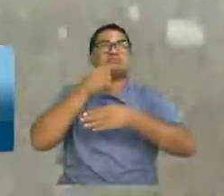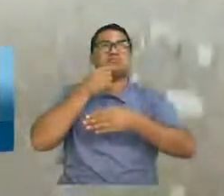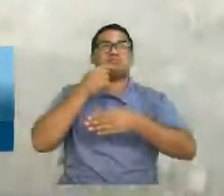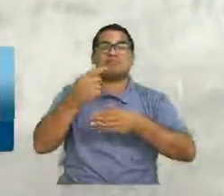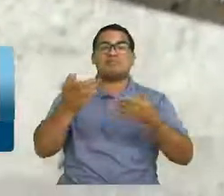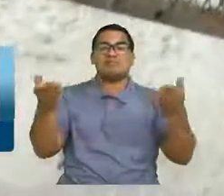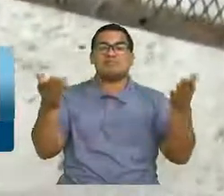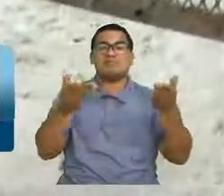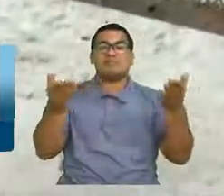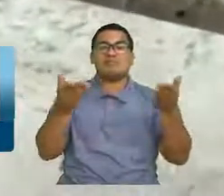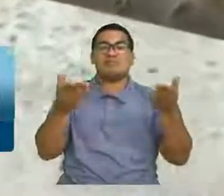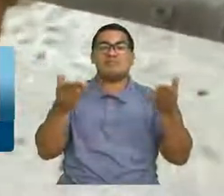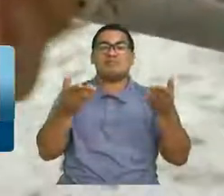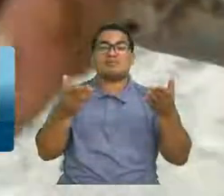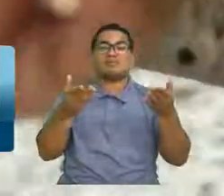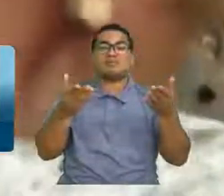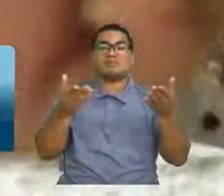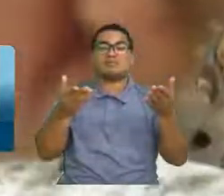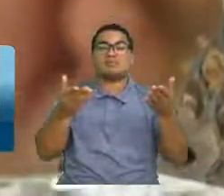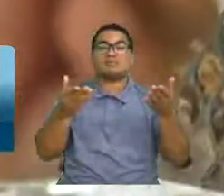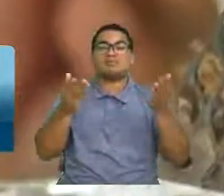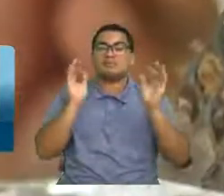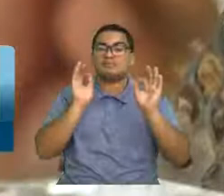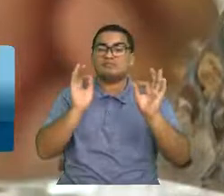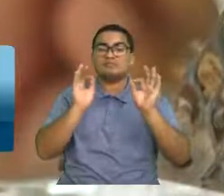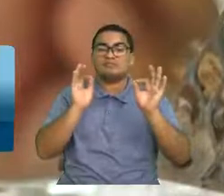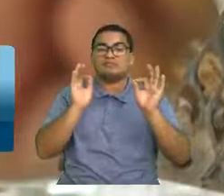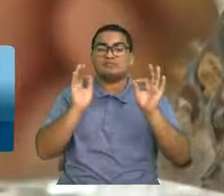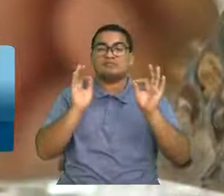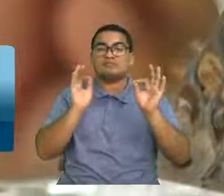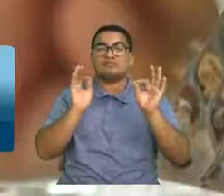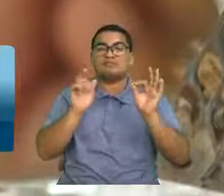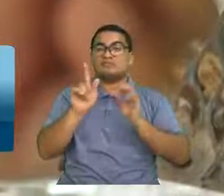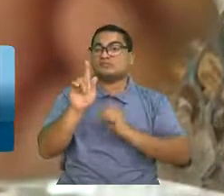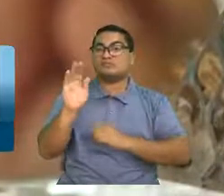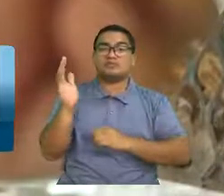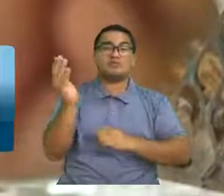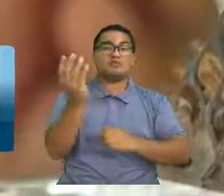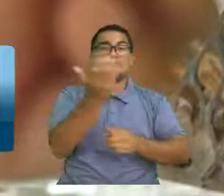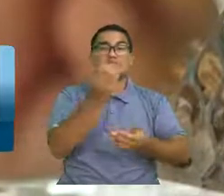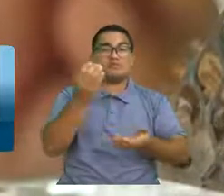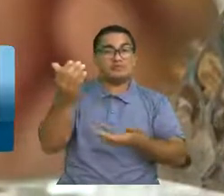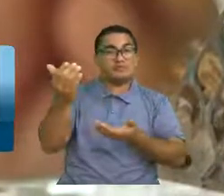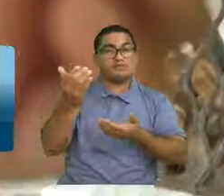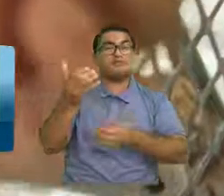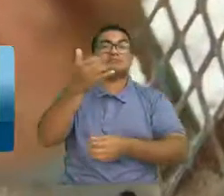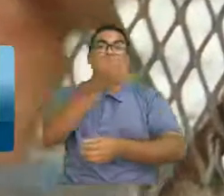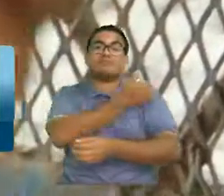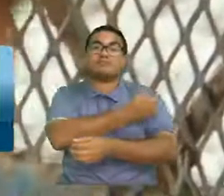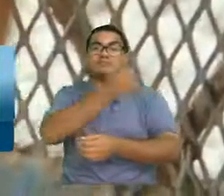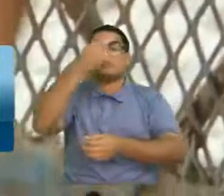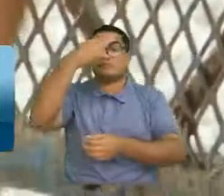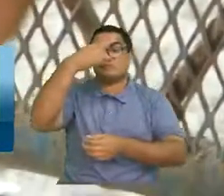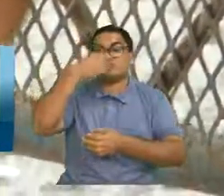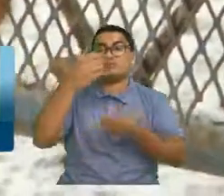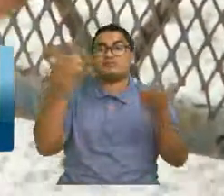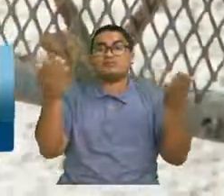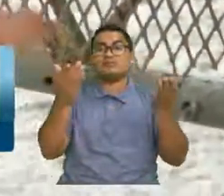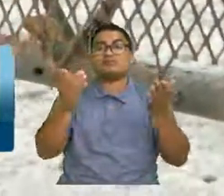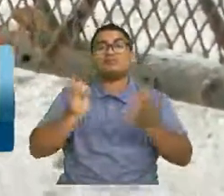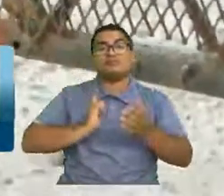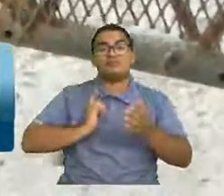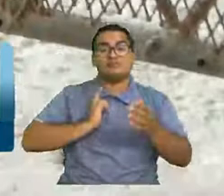meses. Mes a mes nosotros garantizamos que todos nuestros niños se vacunen conforme tenemos un